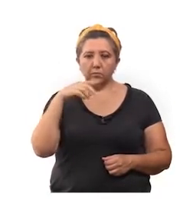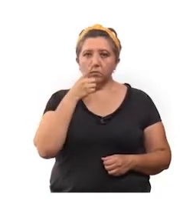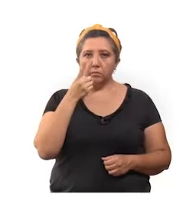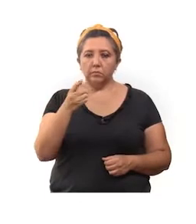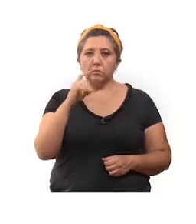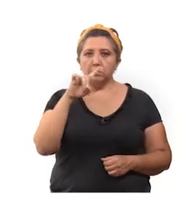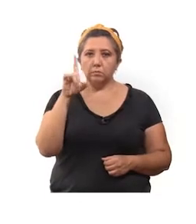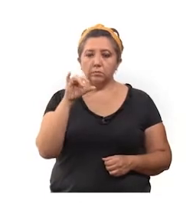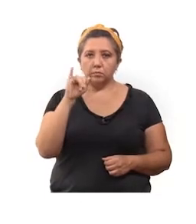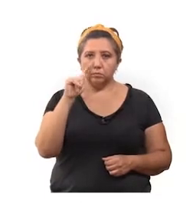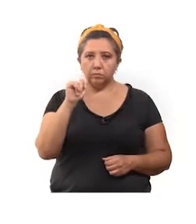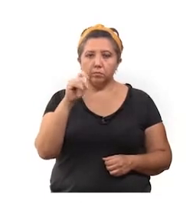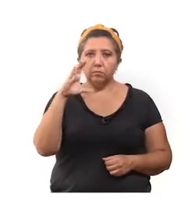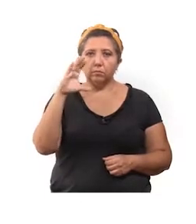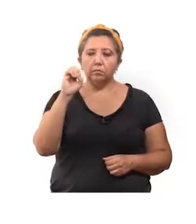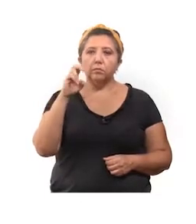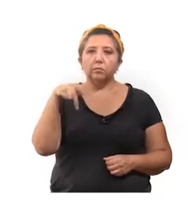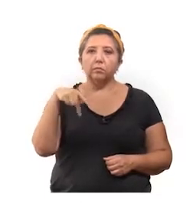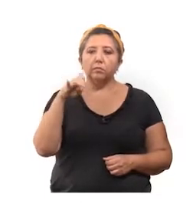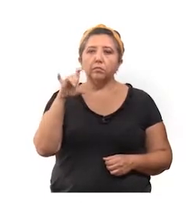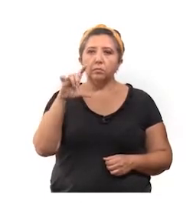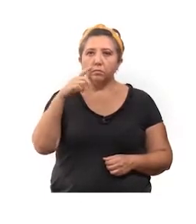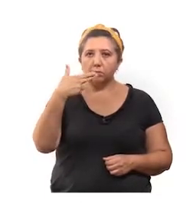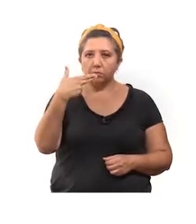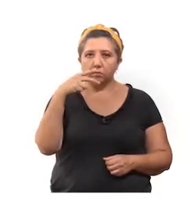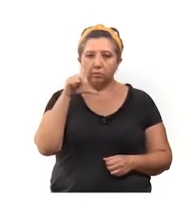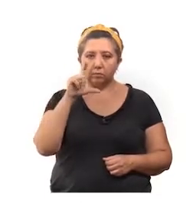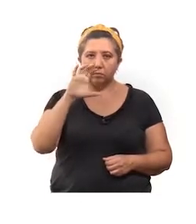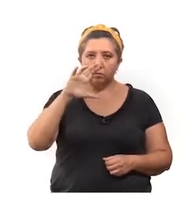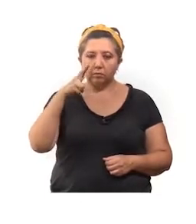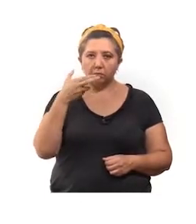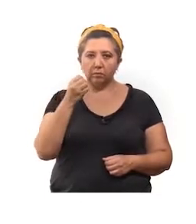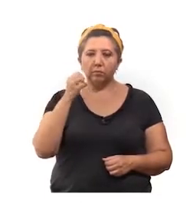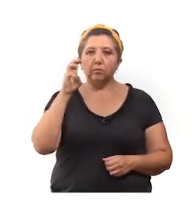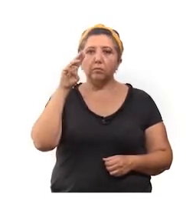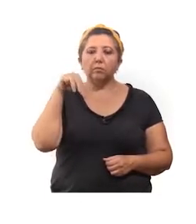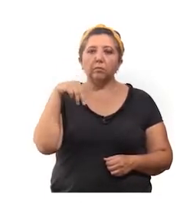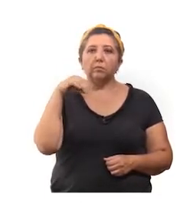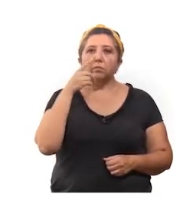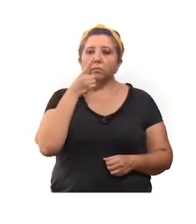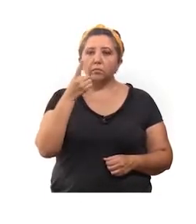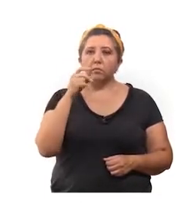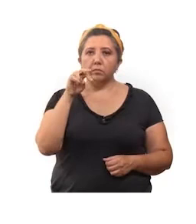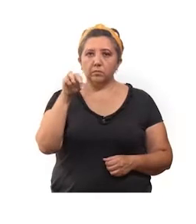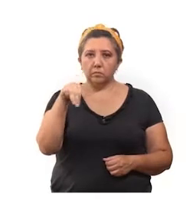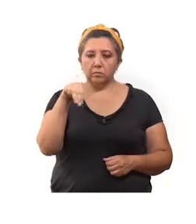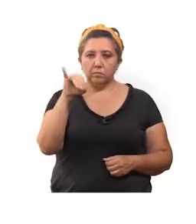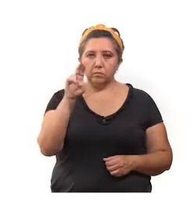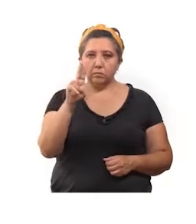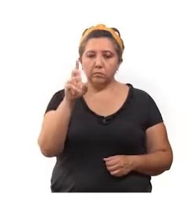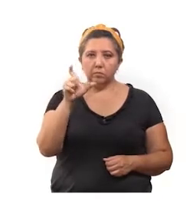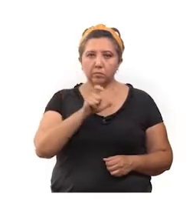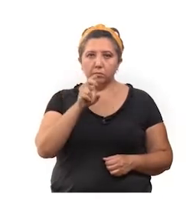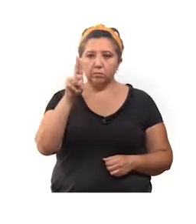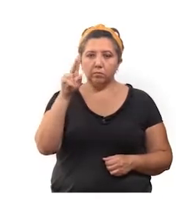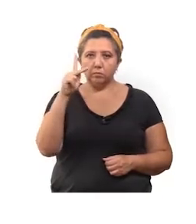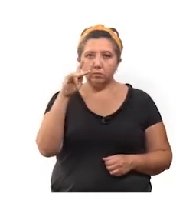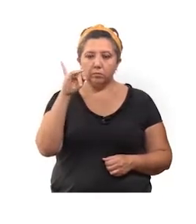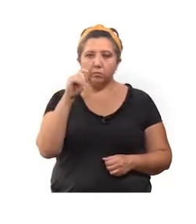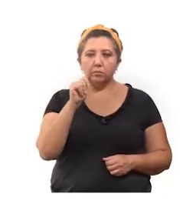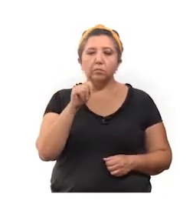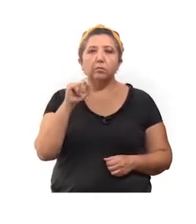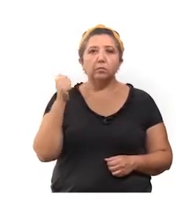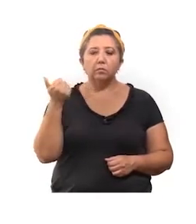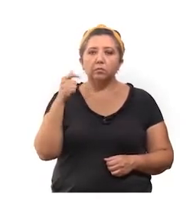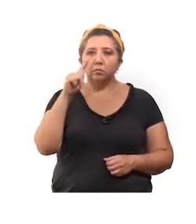Chemash, Chucchulú Pueblo, Concal, Sam, Jalachó, Joctún, Jomún, Maní, Muxupip, Seyé, Suma,